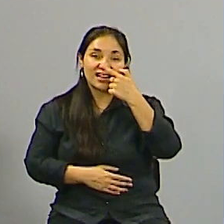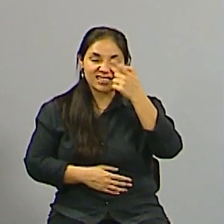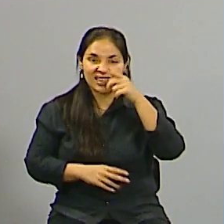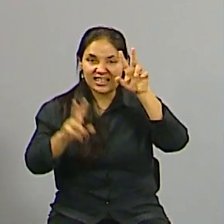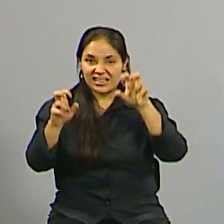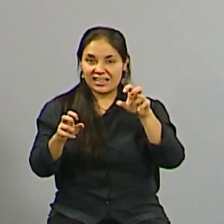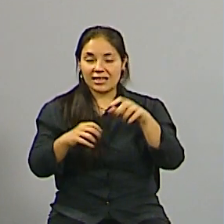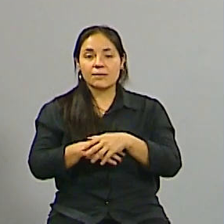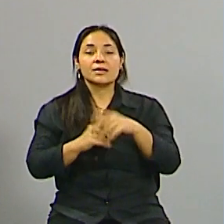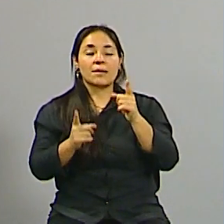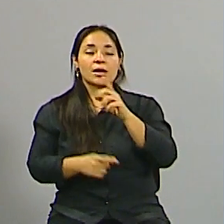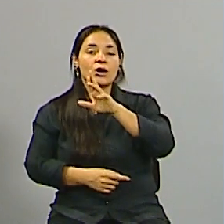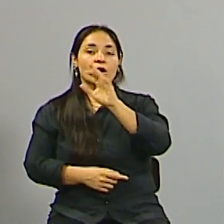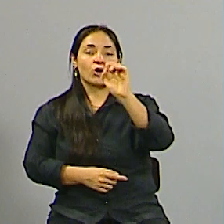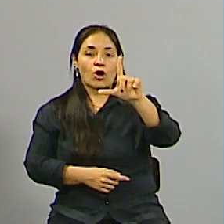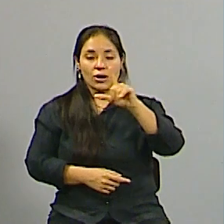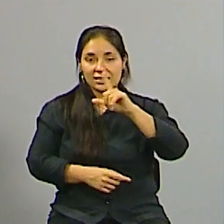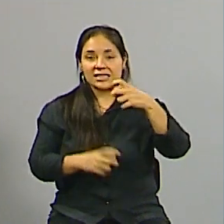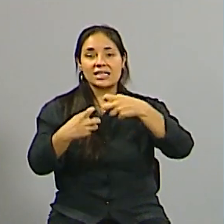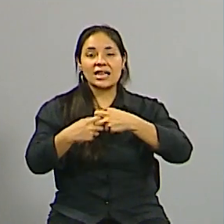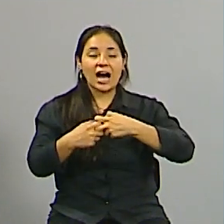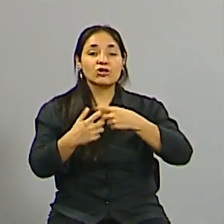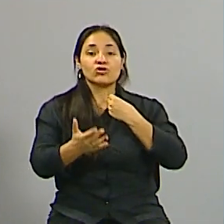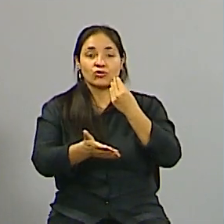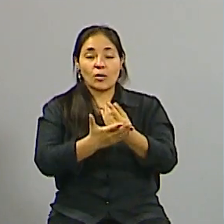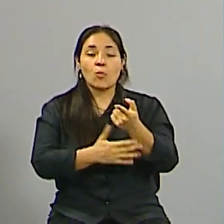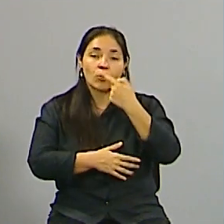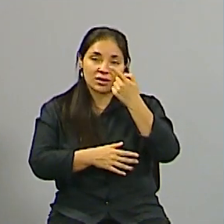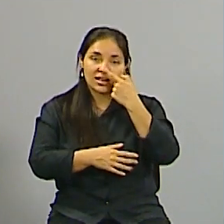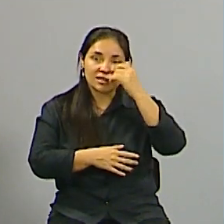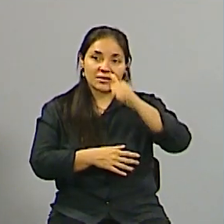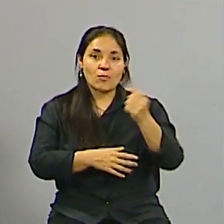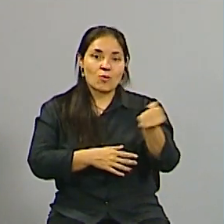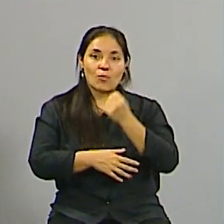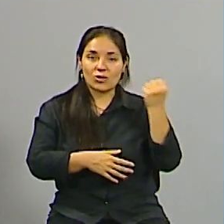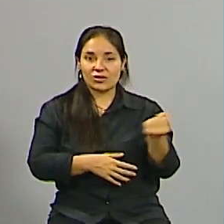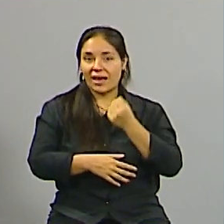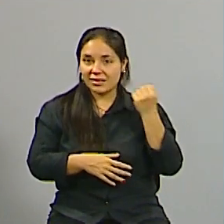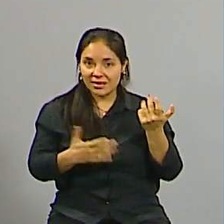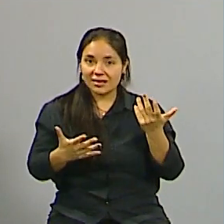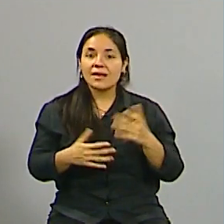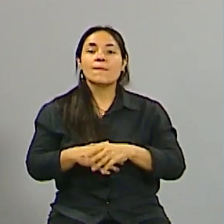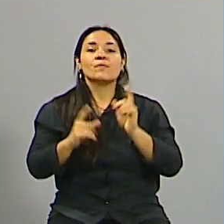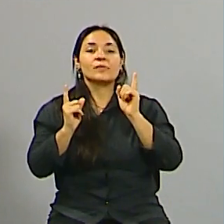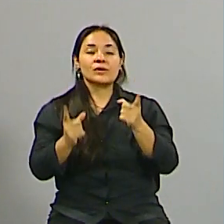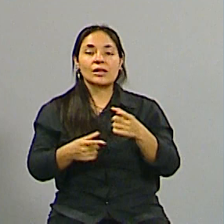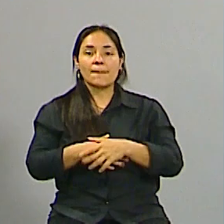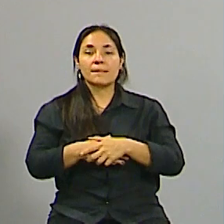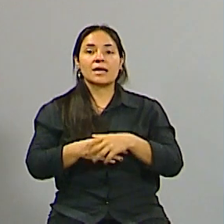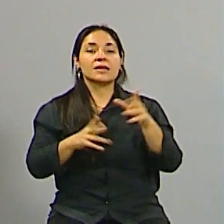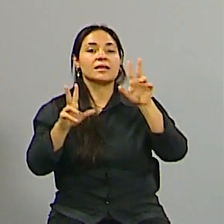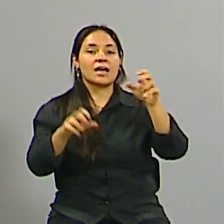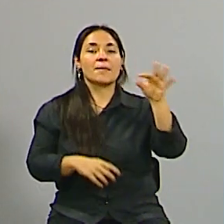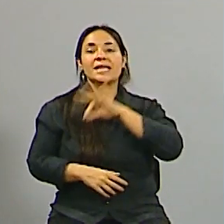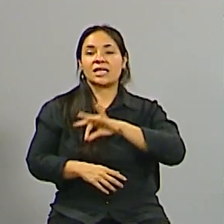porque además el rol de los sindicatos es fundamental también en esto de la precarización laboral y también incluso con el tema de los ingresos. Así es